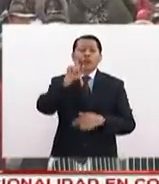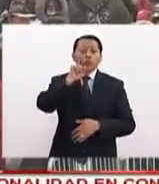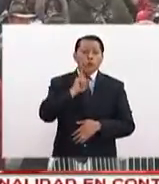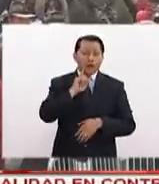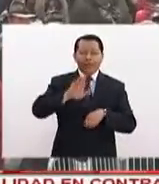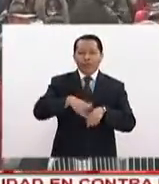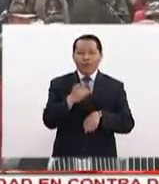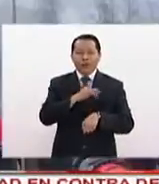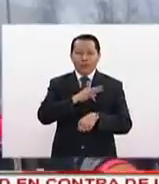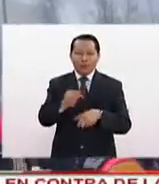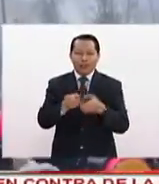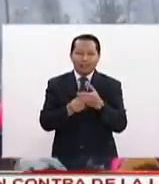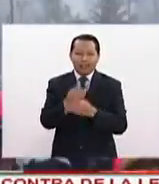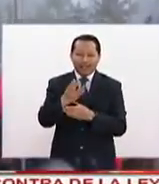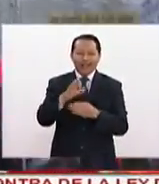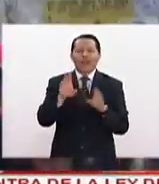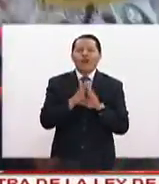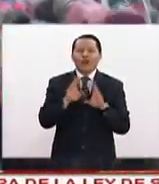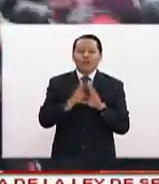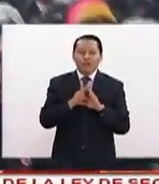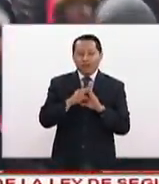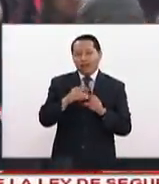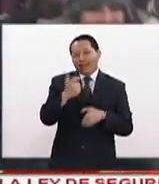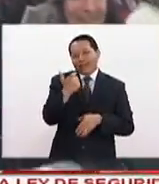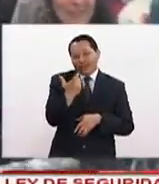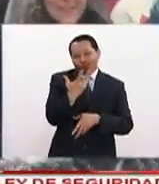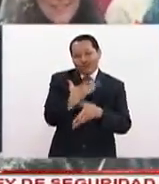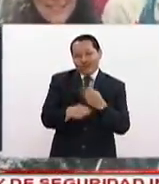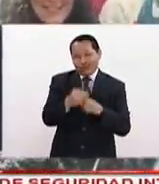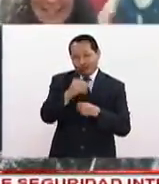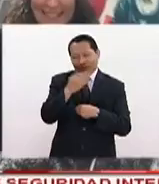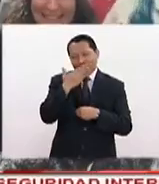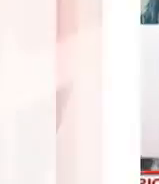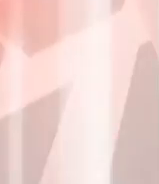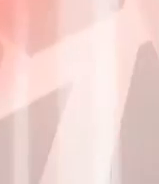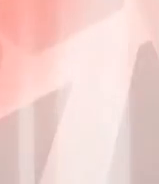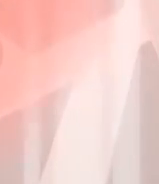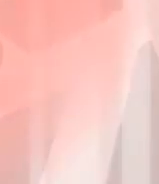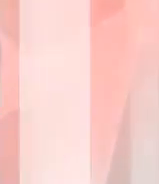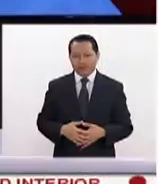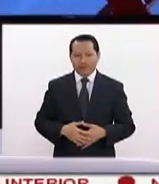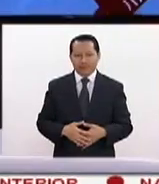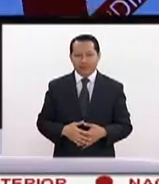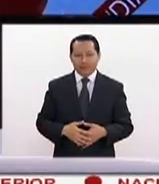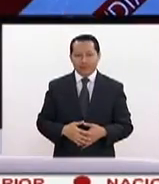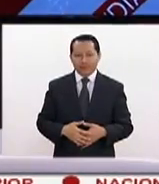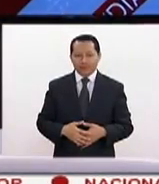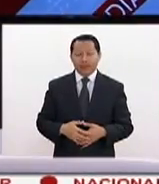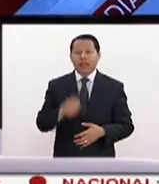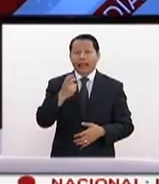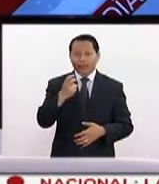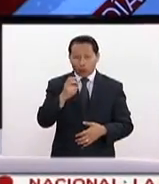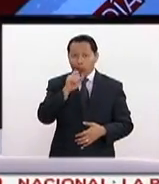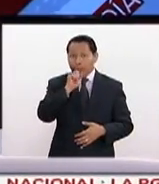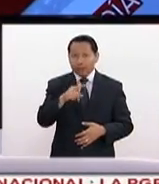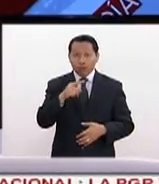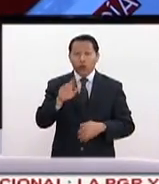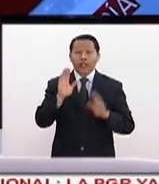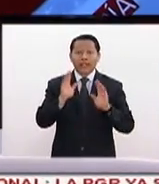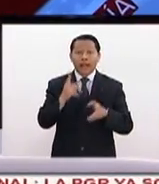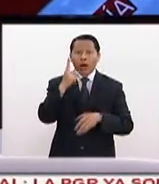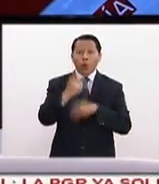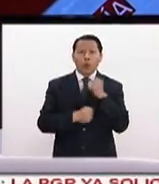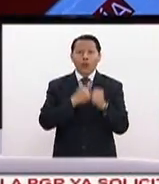que podrían salir a celebrar el éxito económico de su administración. Y por cierto, justo a un año de